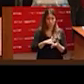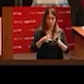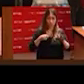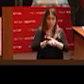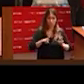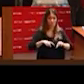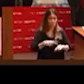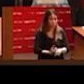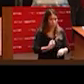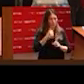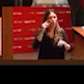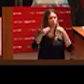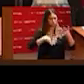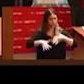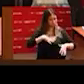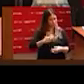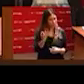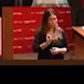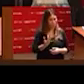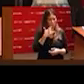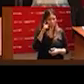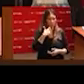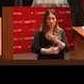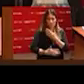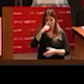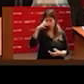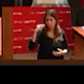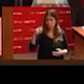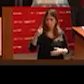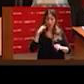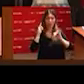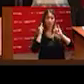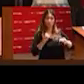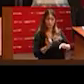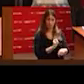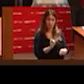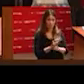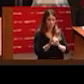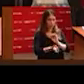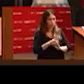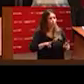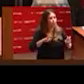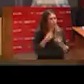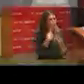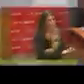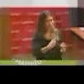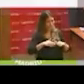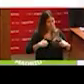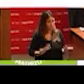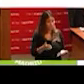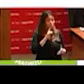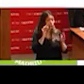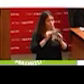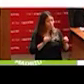incorpora un puesto de trabajo h con una un trabajador con discapacidad intelectual se incorpora a un puesto de trabajo surgen nuevas necesidades y desde esta